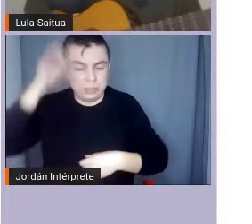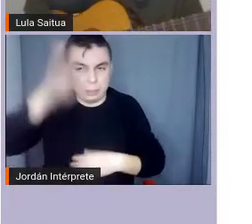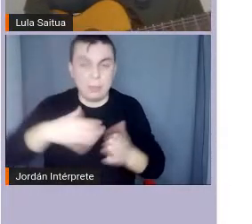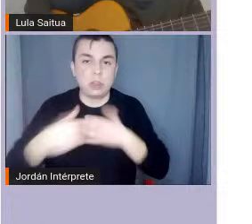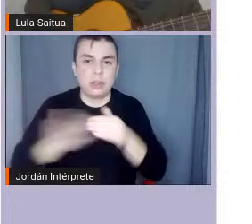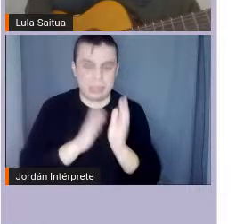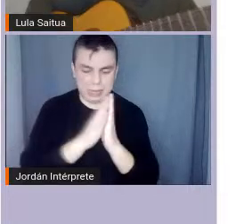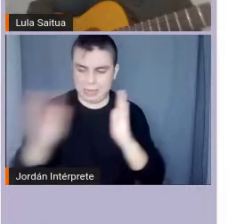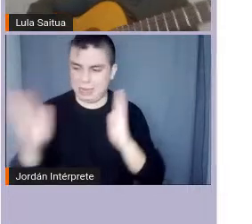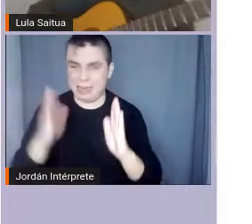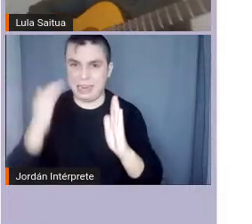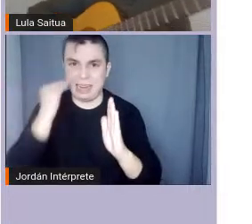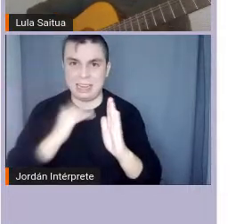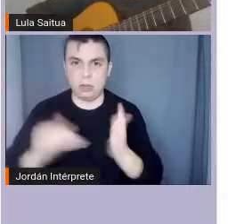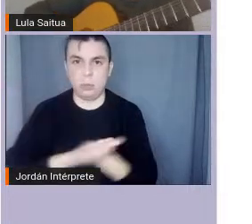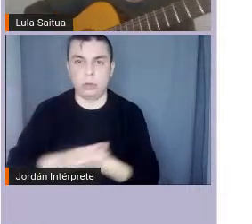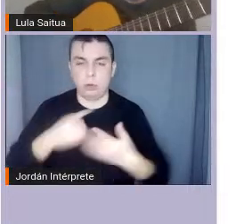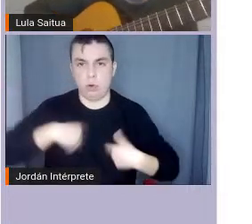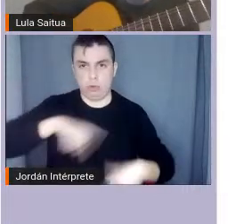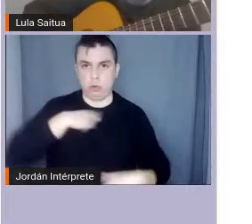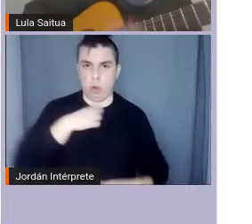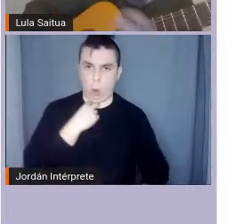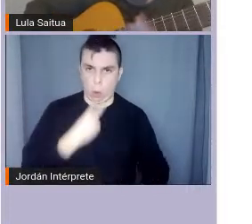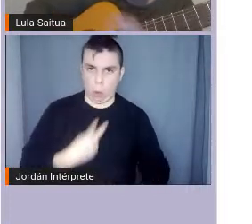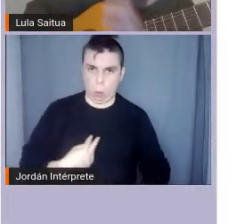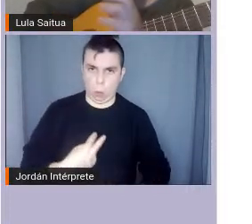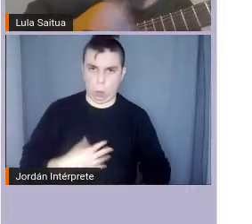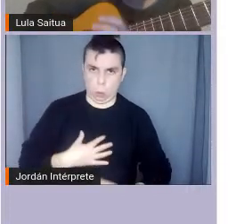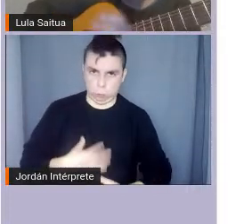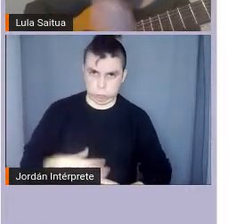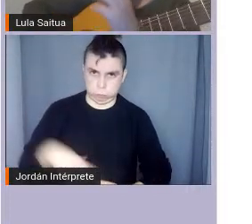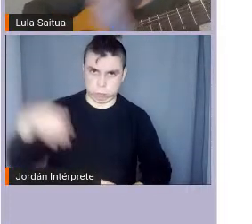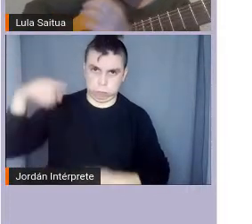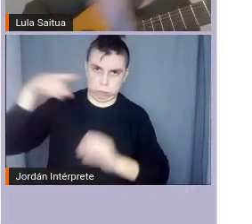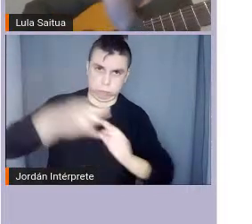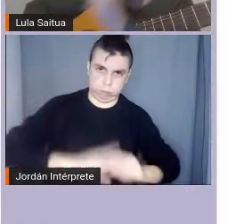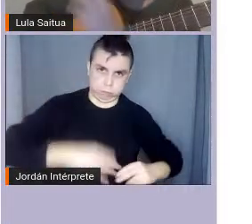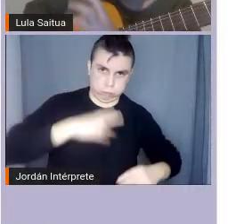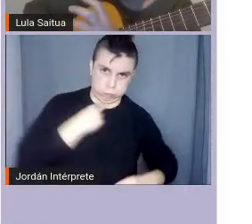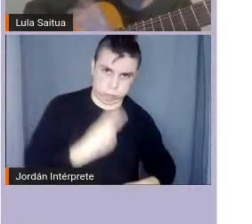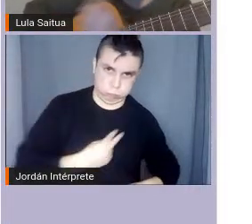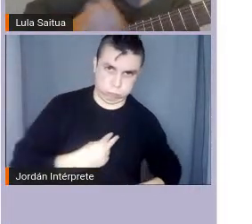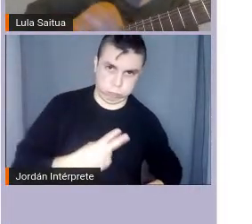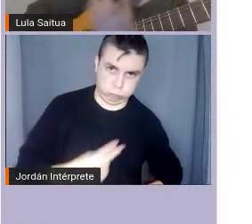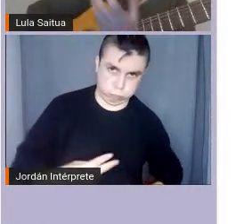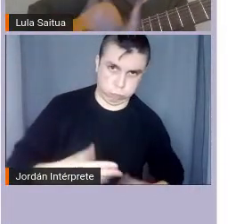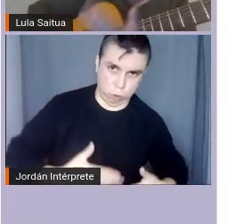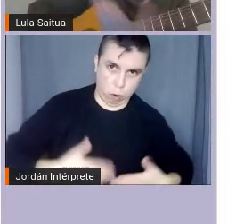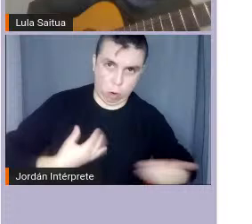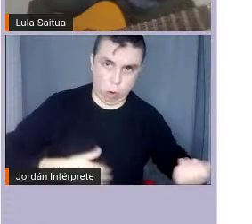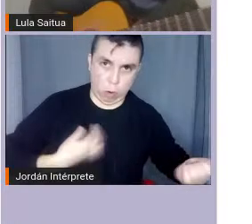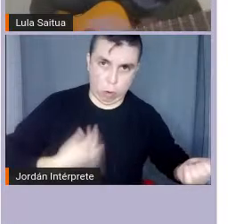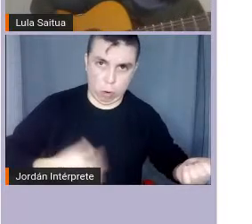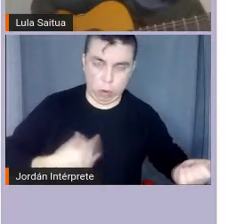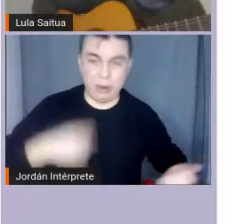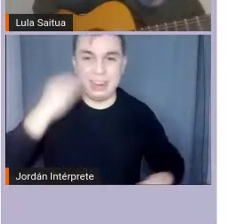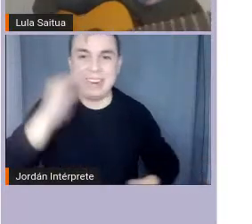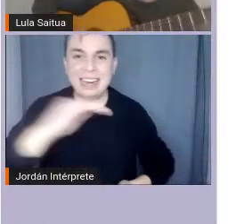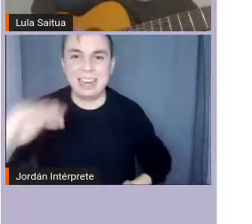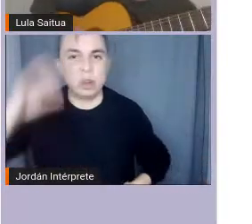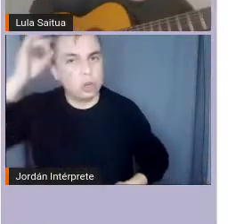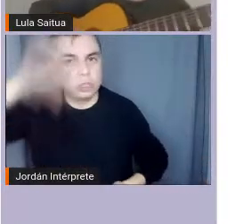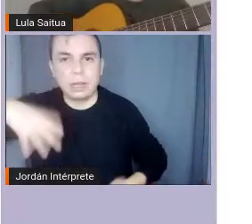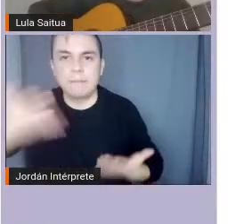Si nosotros somos muy bajos, ¿no es verdad? Los niños no van a aprender a afinar o a trabajar bien su